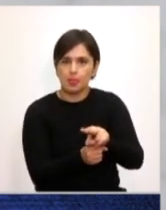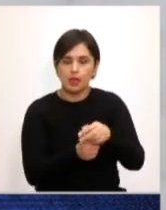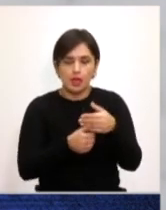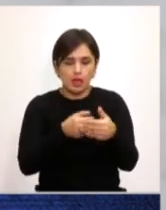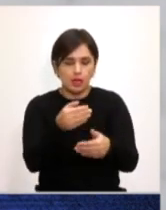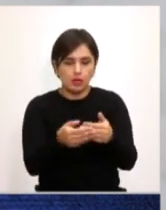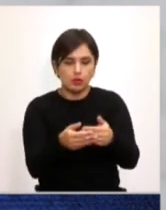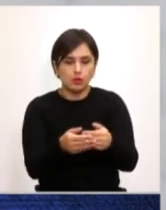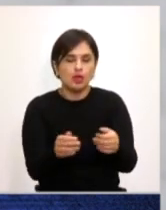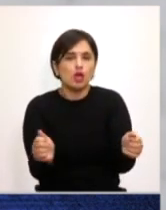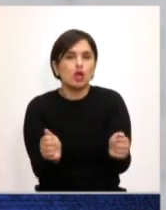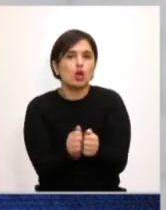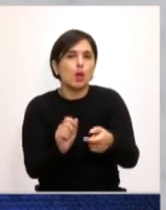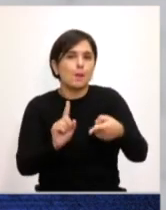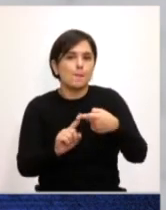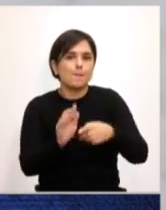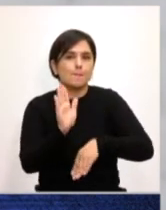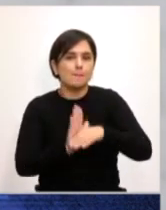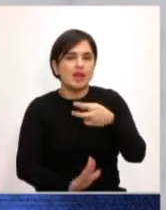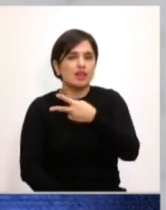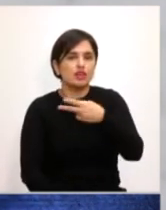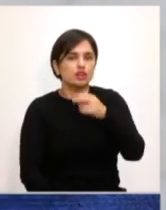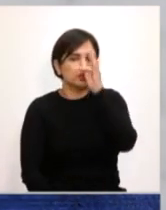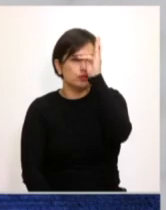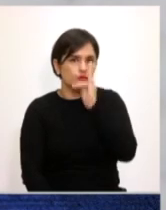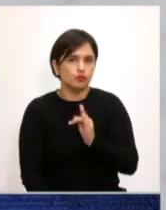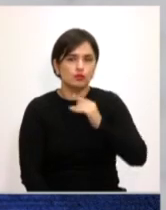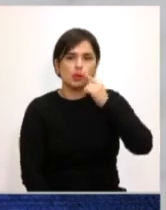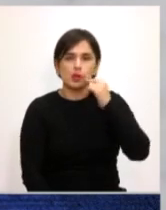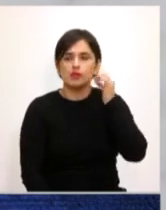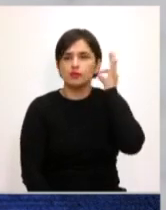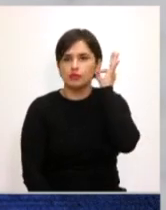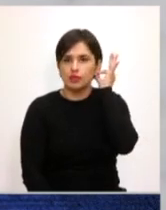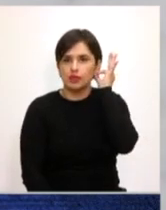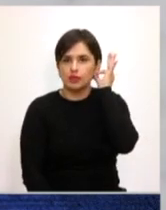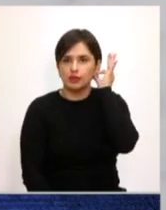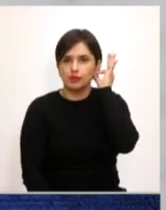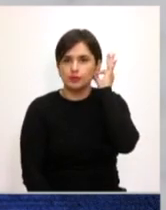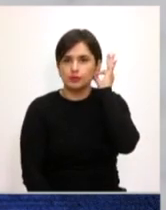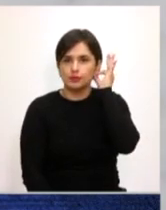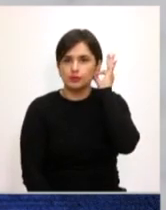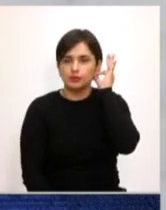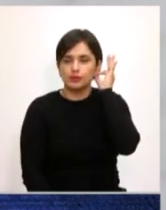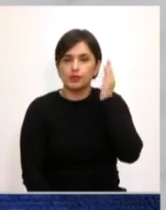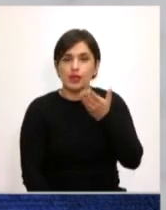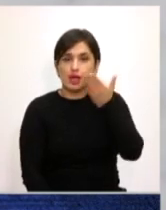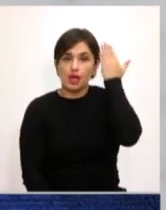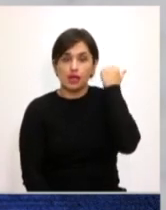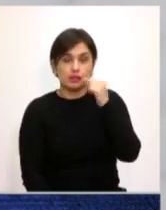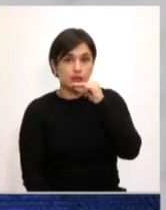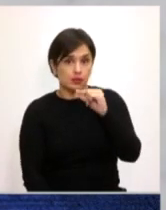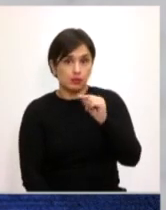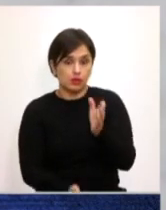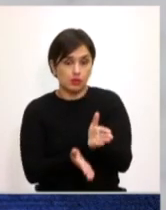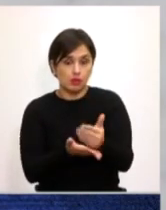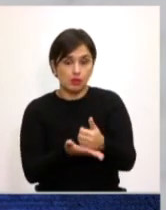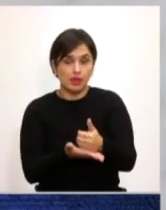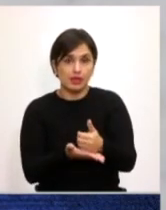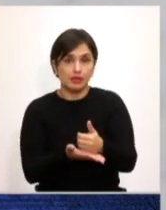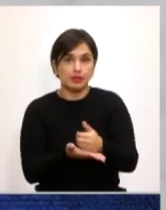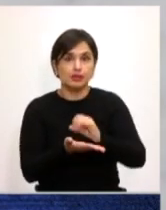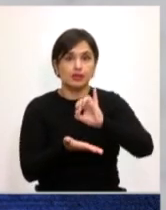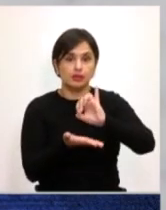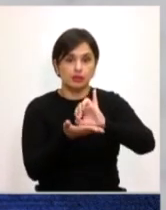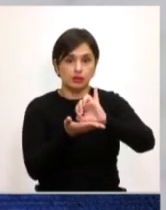con participación de más de 200 funcionarios y funcionarias, hemos formulado recientemente nuestro Plan Estratégico